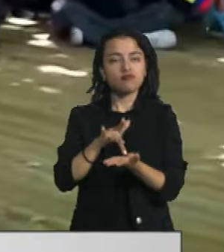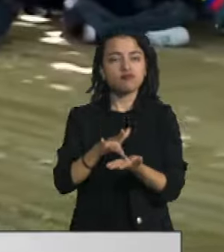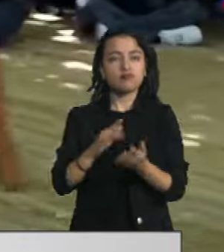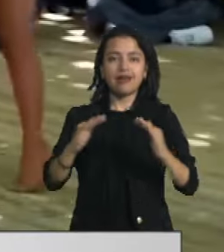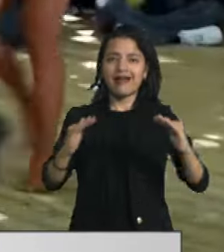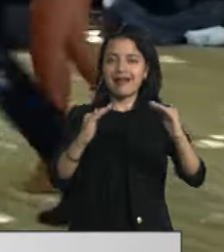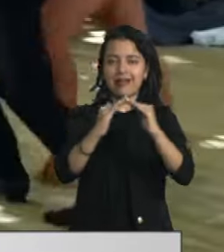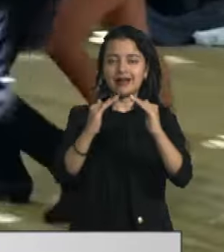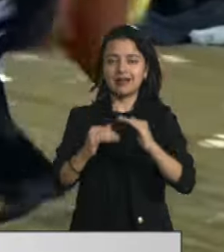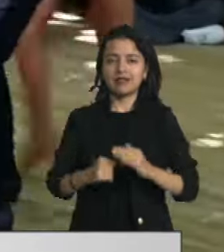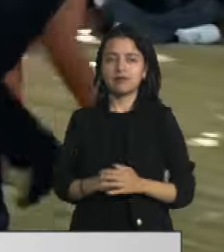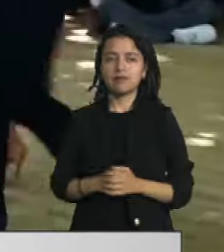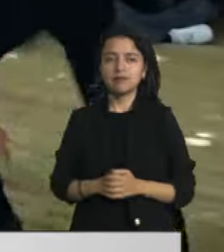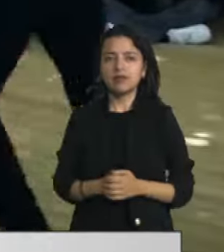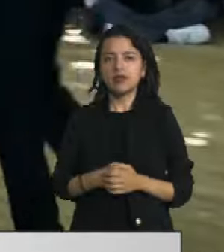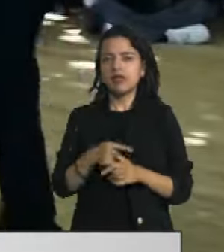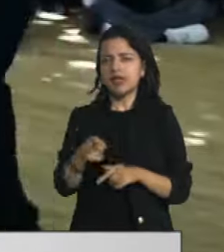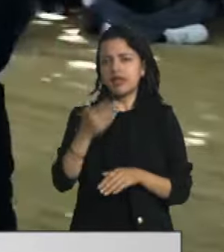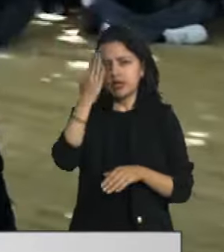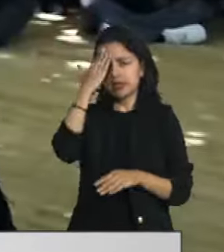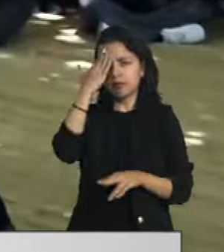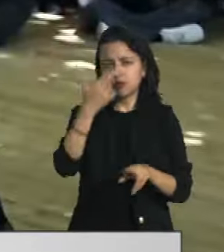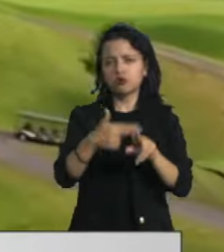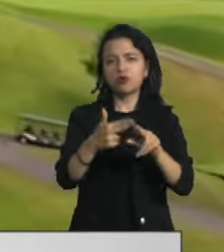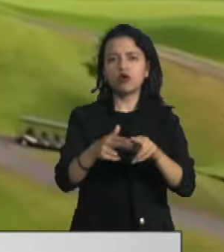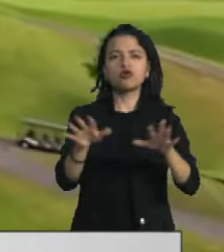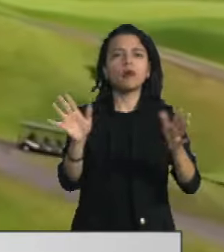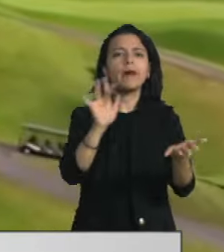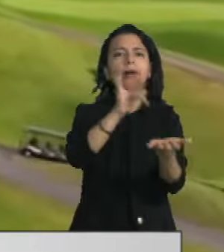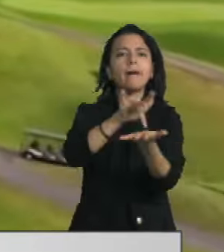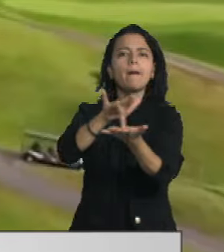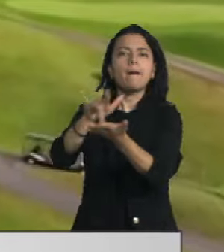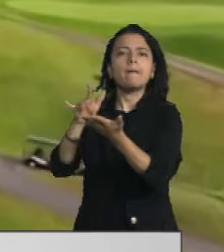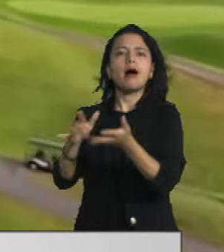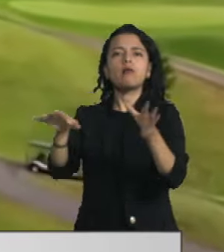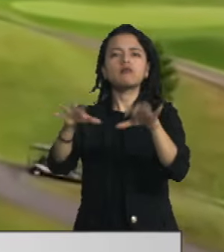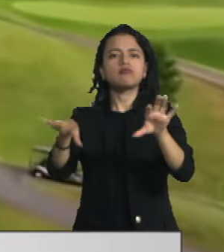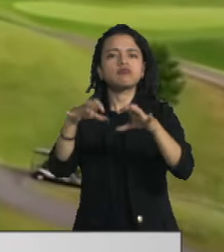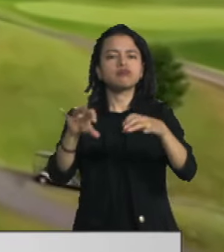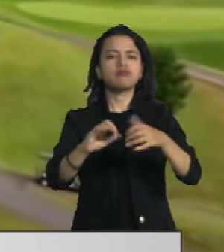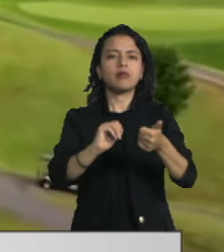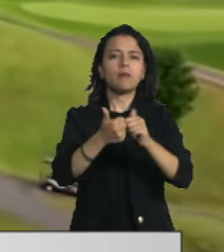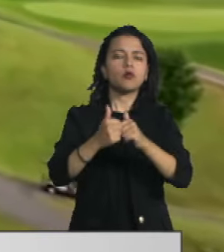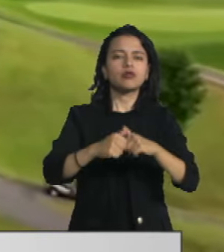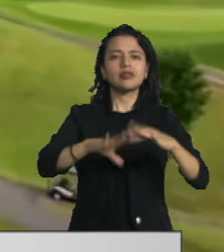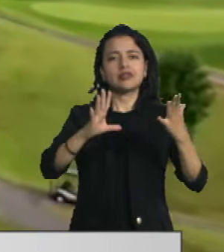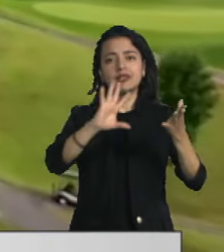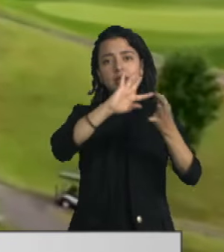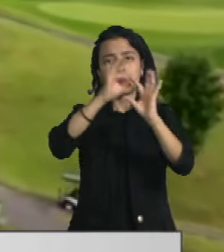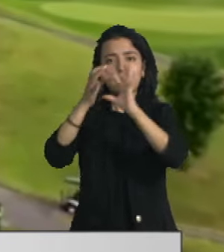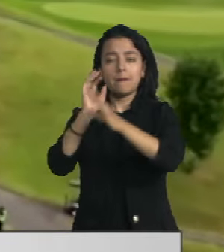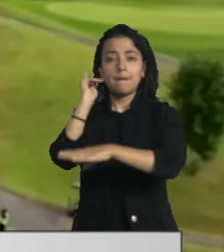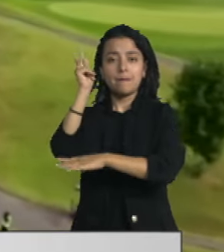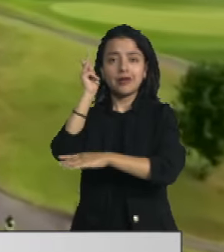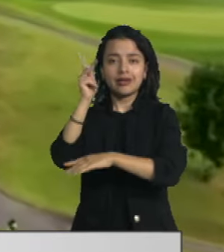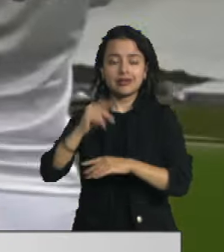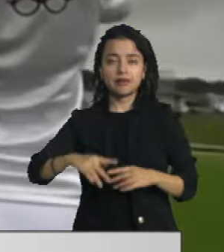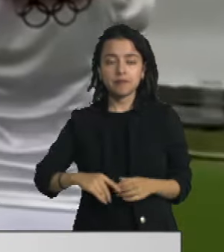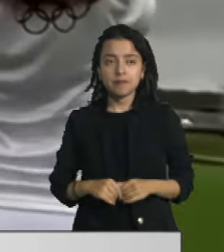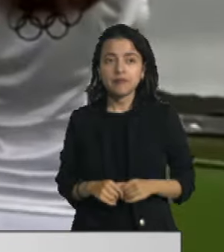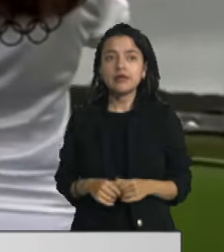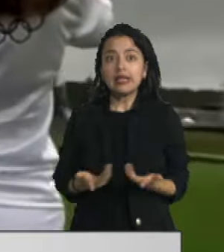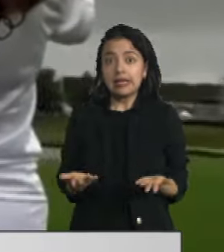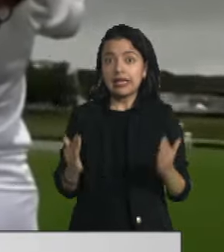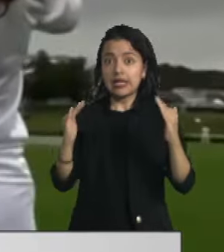los diferentes juegos y en las diferentes competencias en el marco de estos Juegos Olímpicos en París. También será una vitrina turística